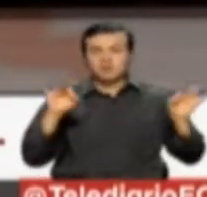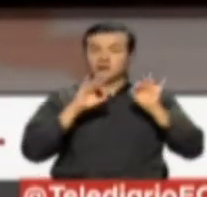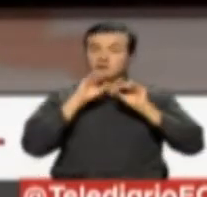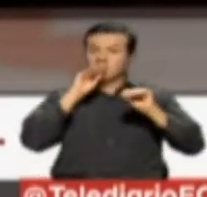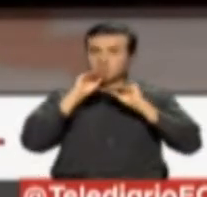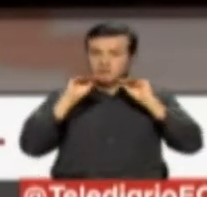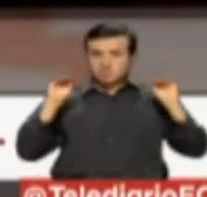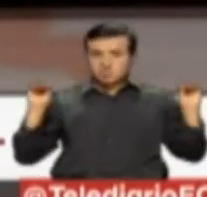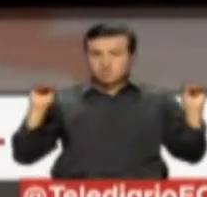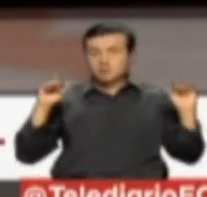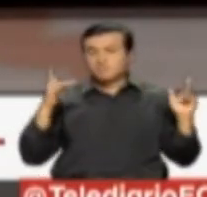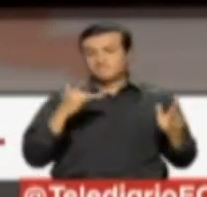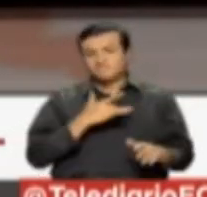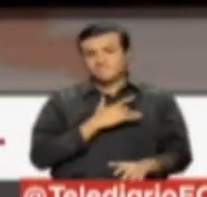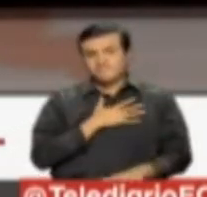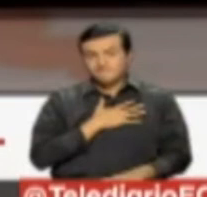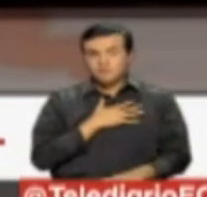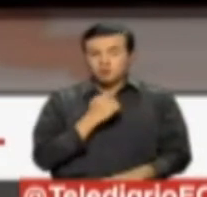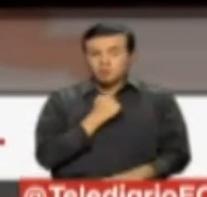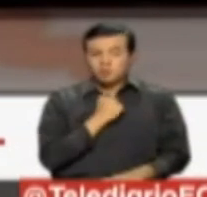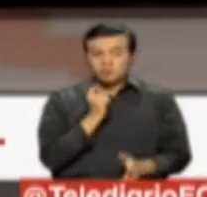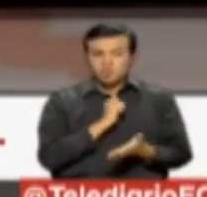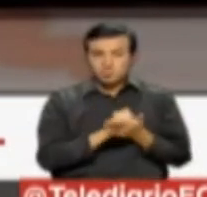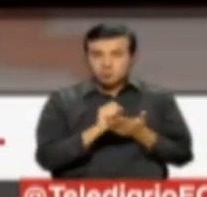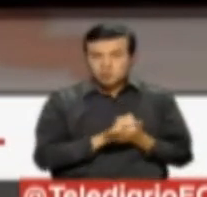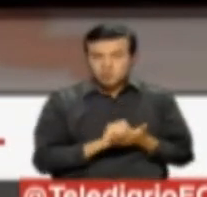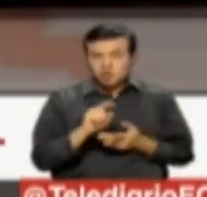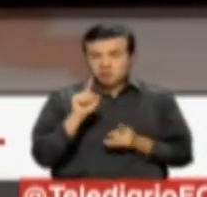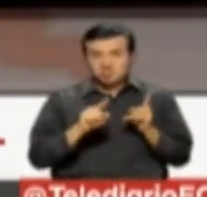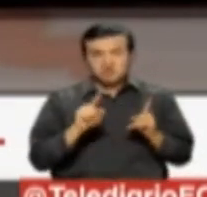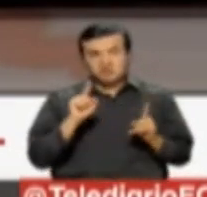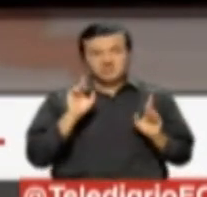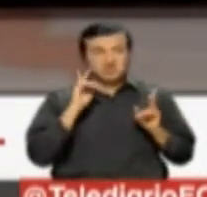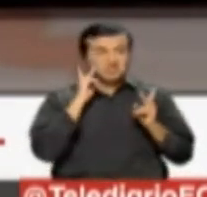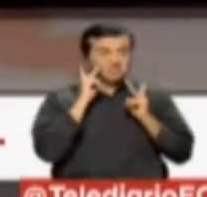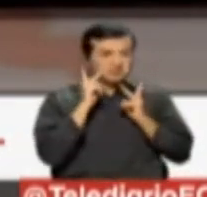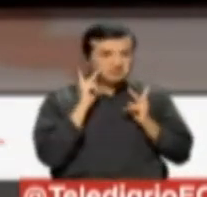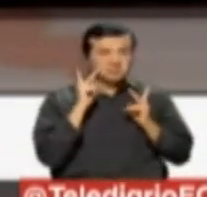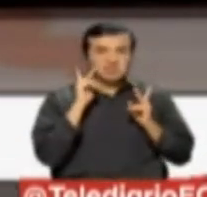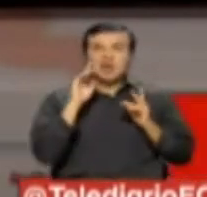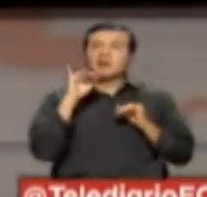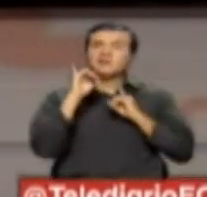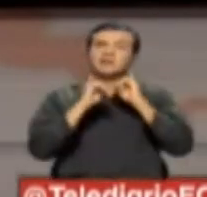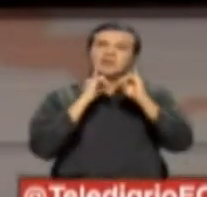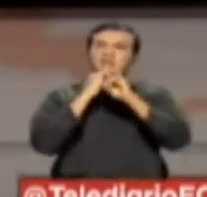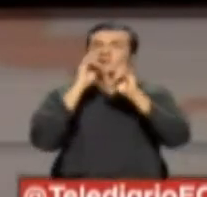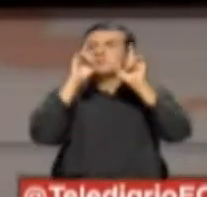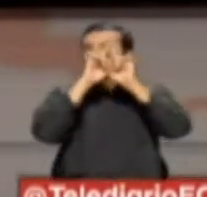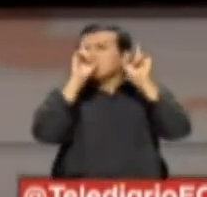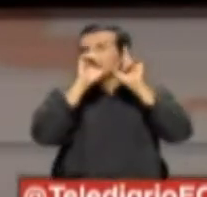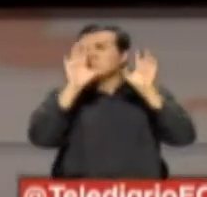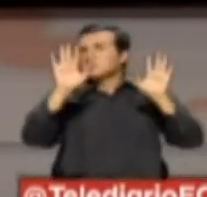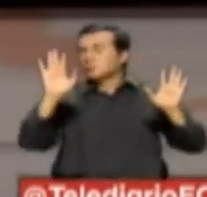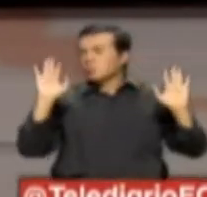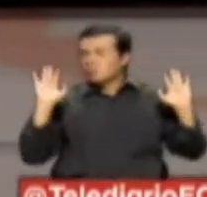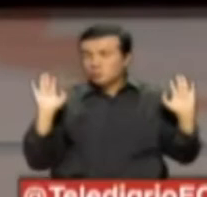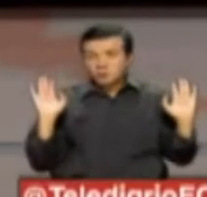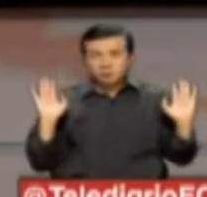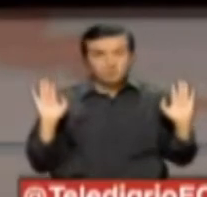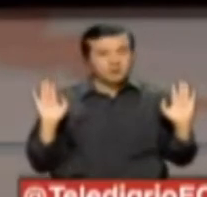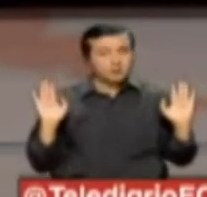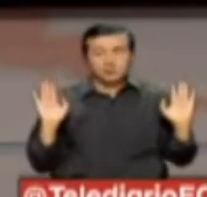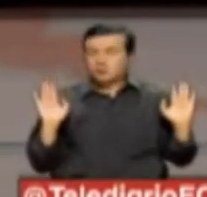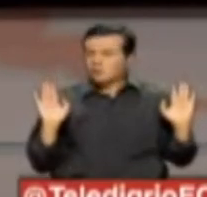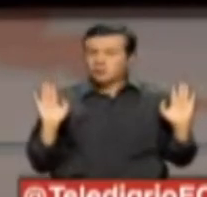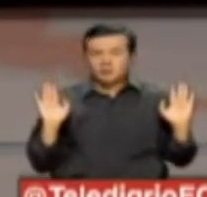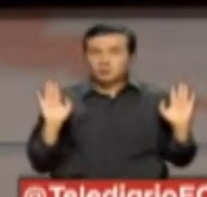que desafortunadamente el tema de la propiedad intelectual ha sido visto muy lejano muy de multinacionales de farmacéuticas pero como lo decía hace